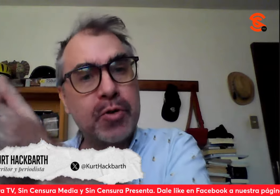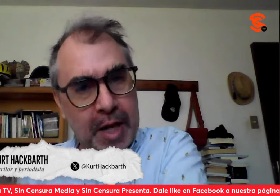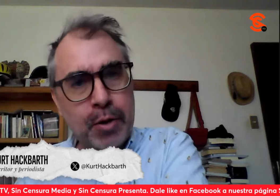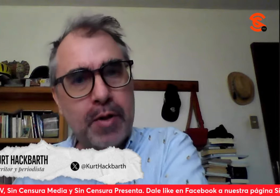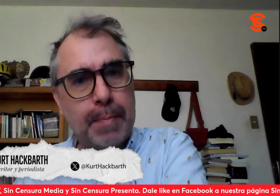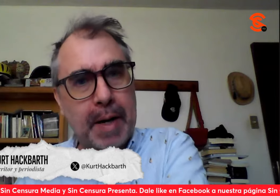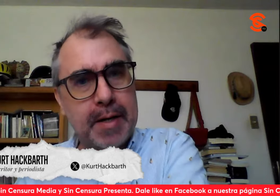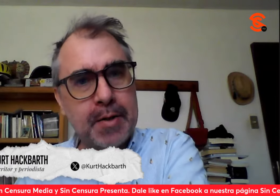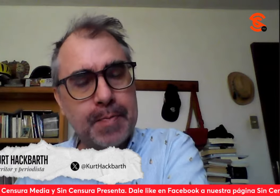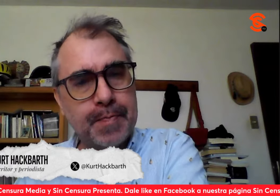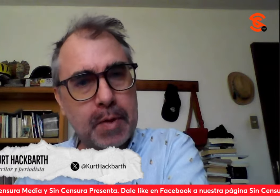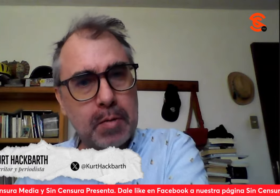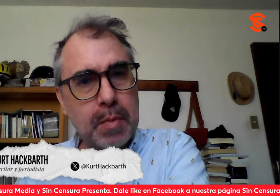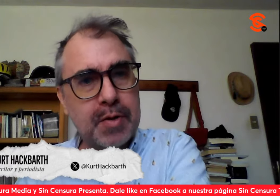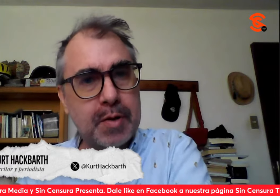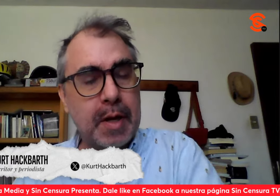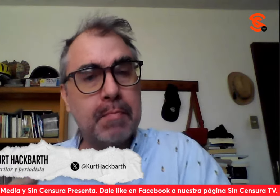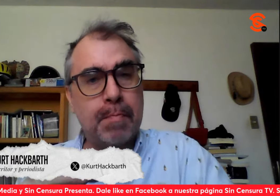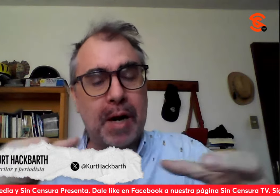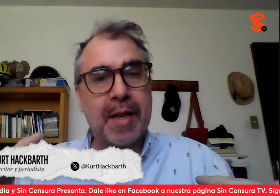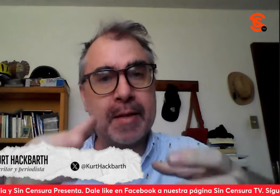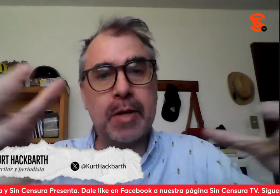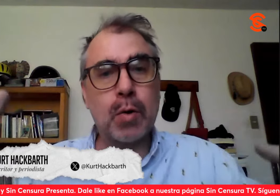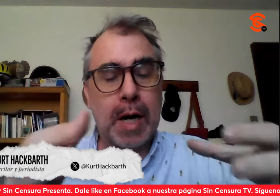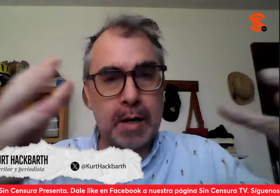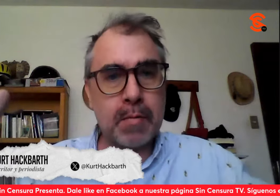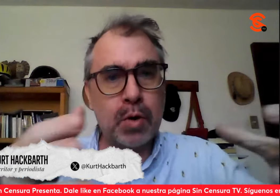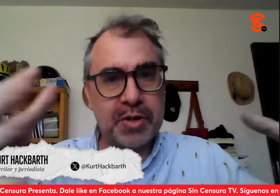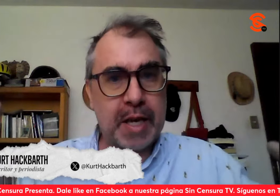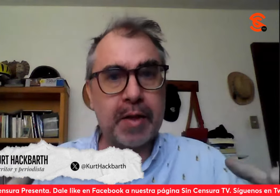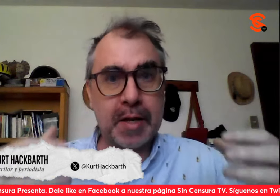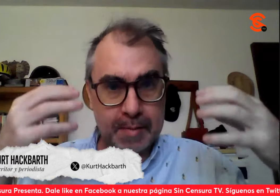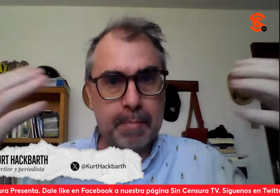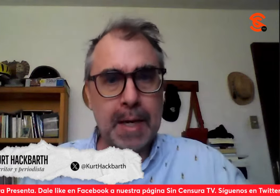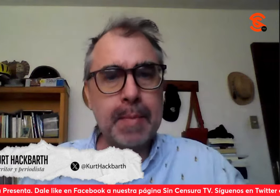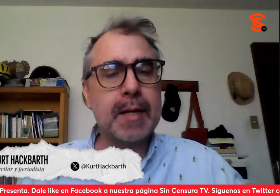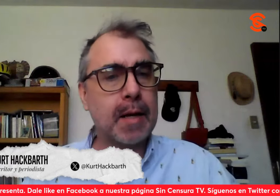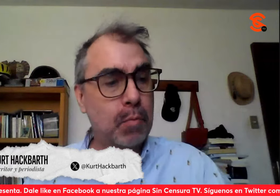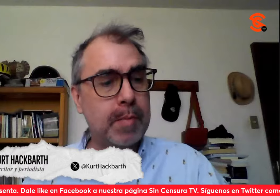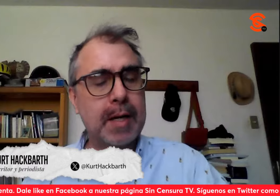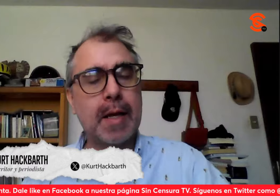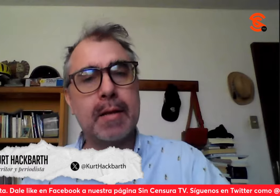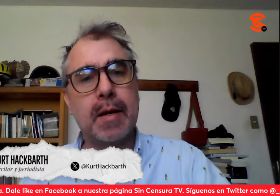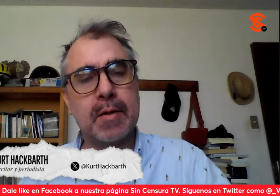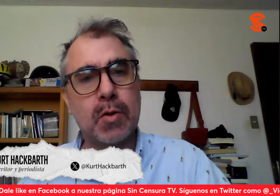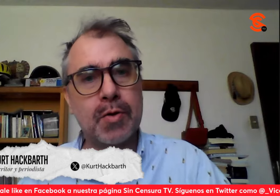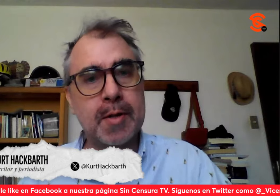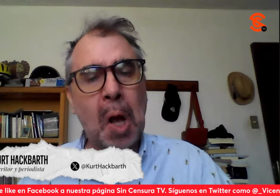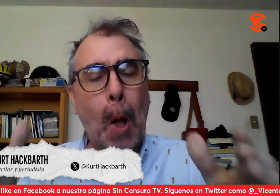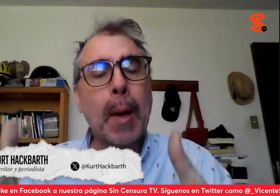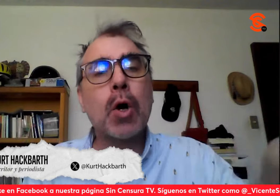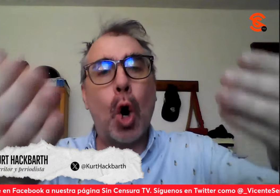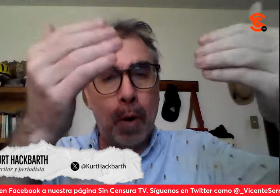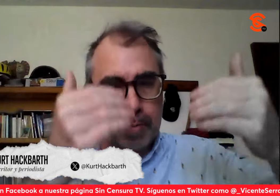tanto dentro del país No este para desarticular una izquierda que está muy militante En ese entonces como